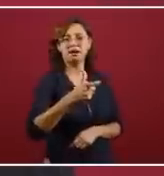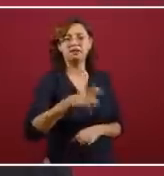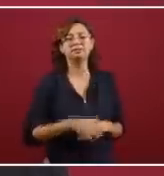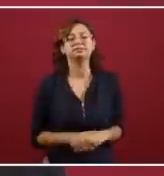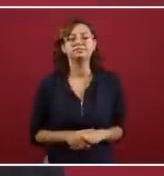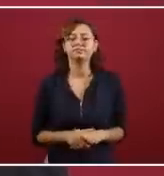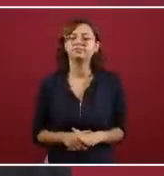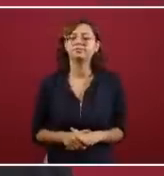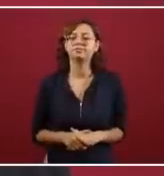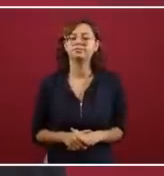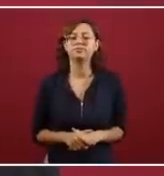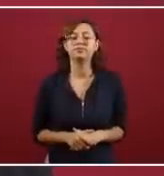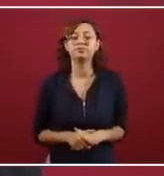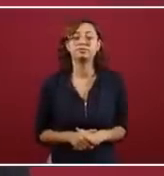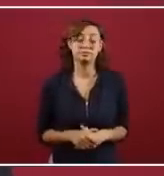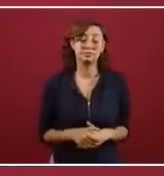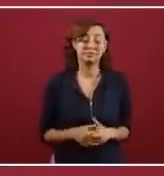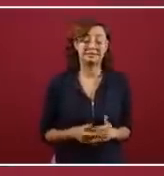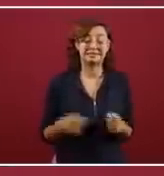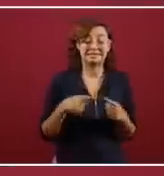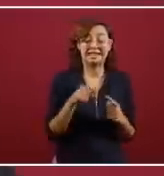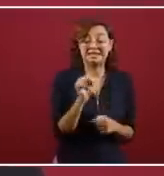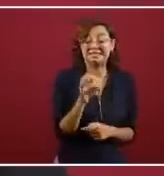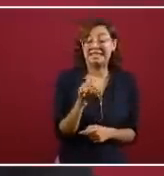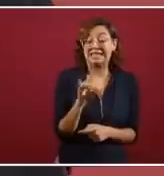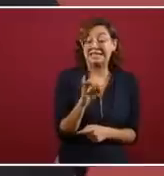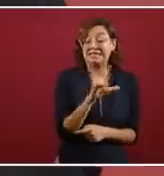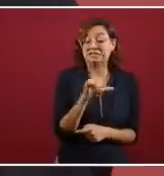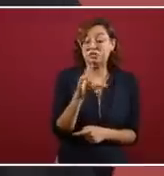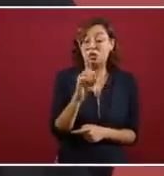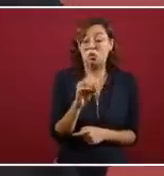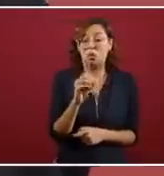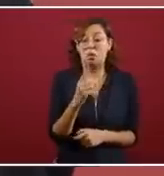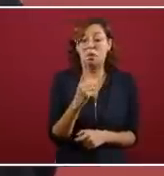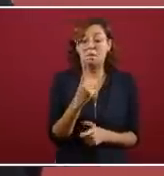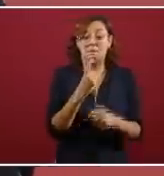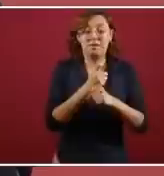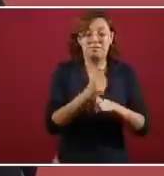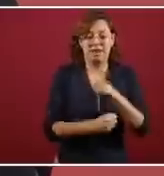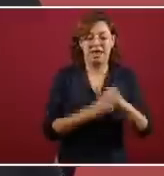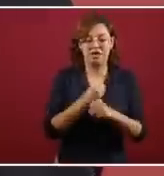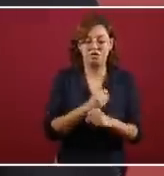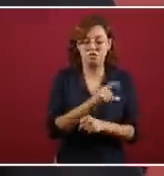en el primer año de gobierno habla ya de